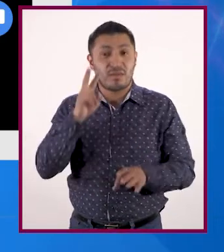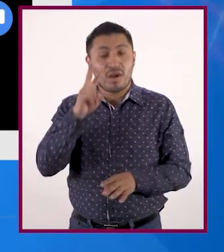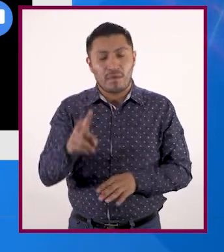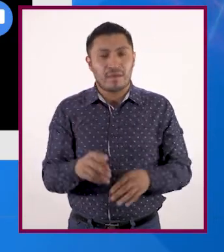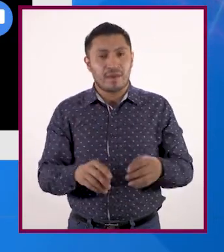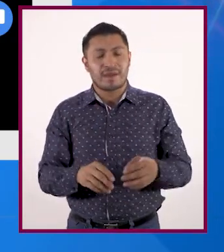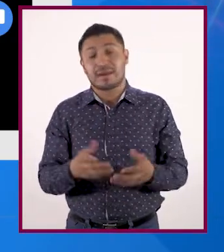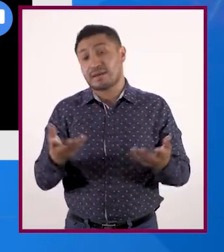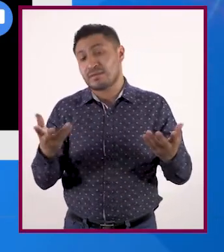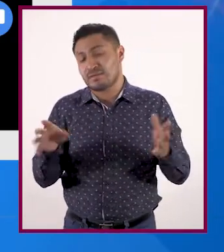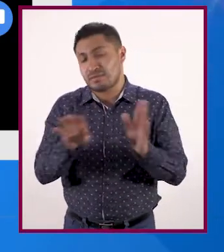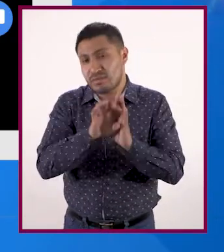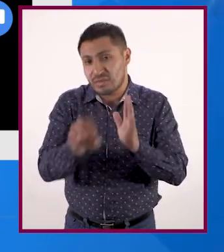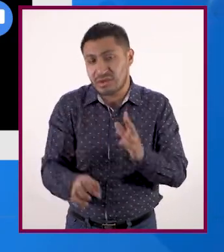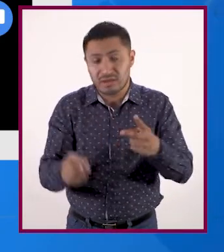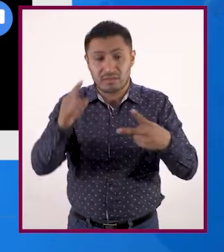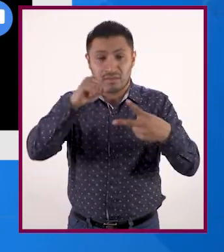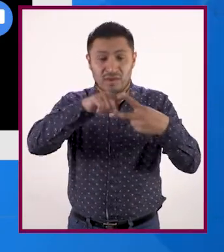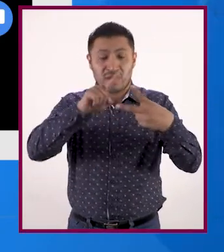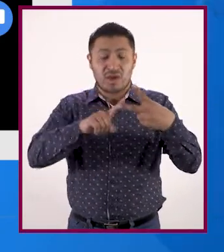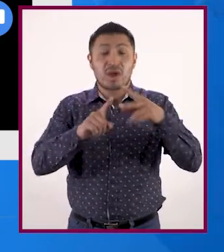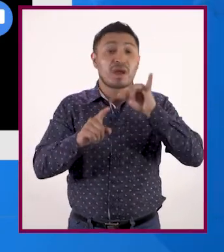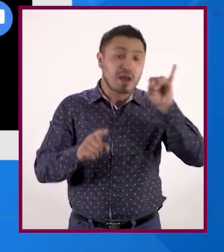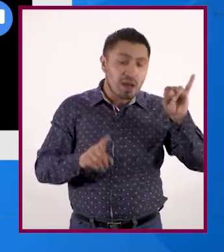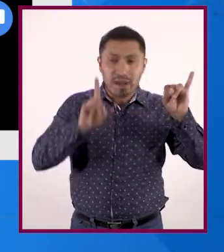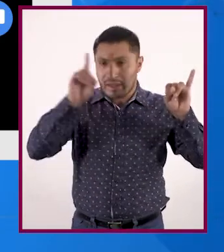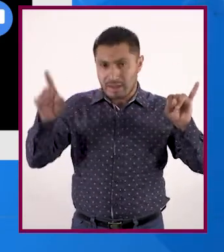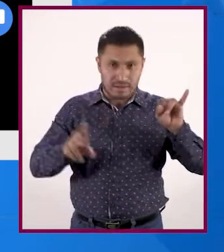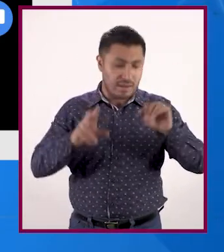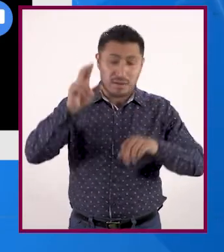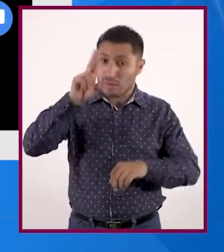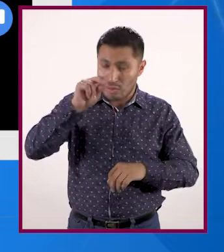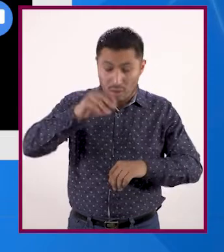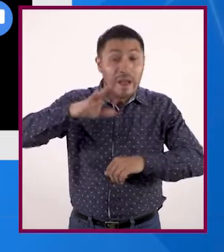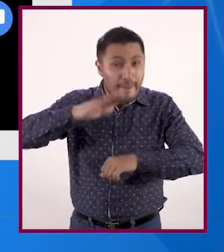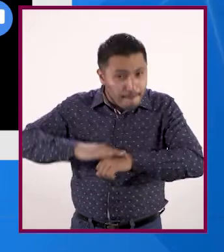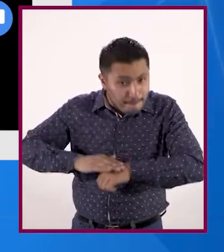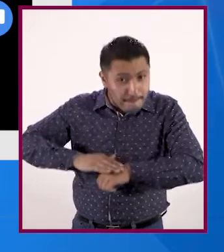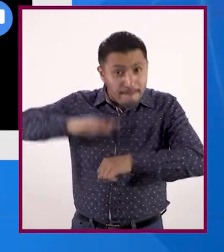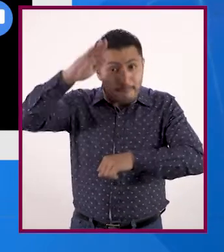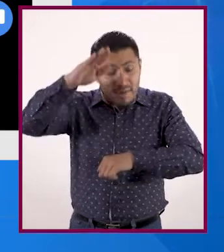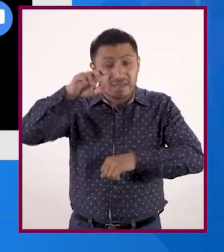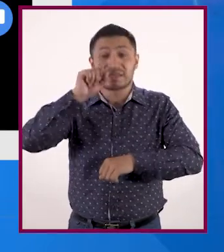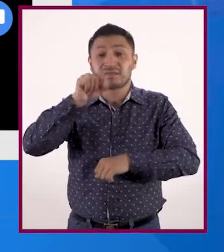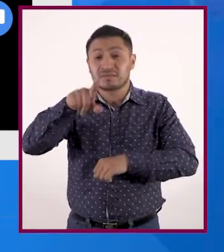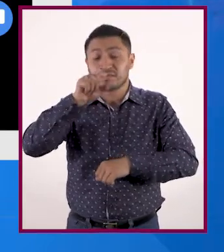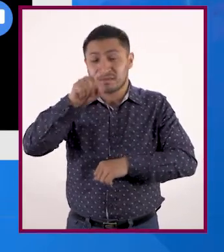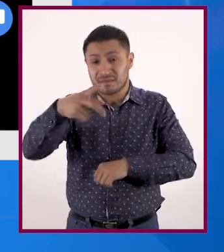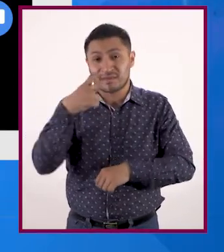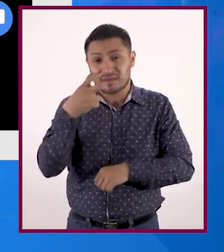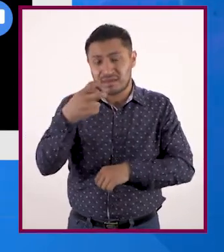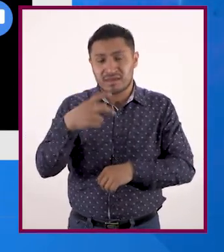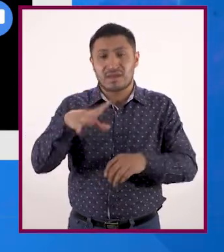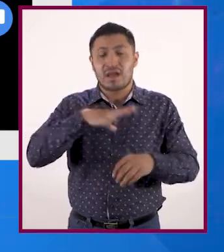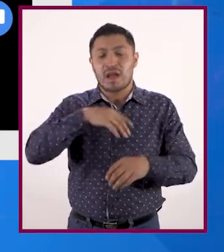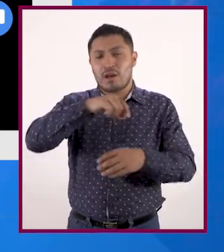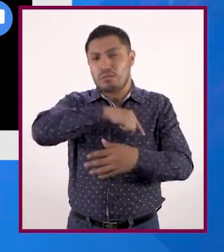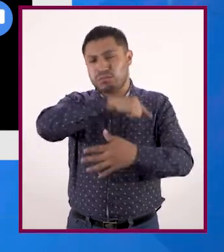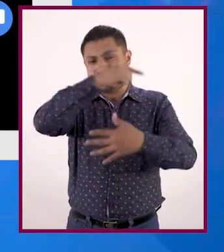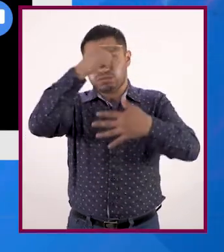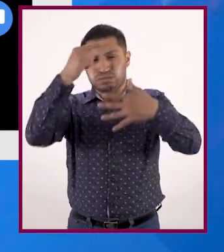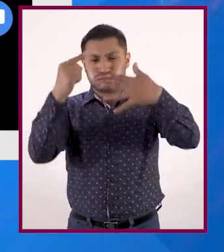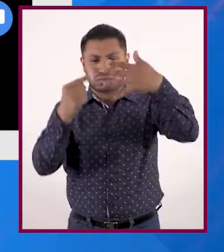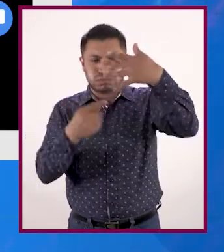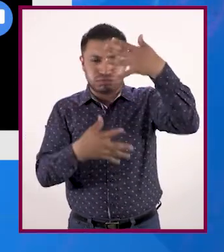el de la izquierda o de la derecha sino que la misma democracia nos da esa pluralidad de ideas